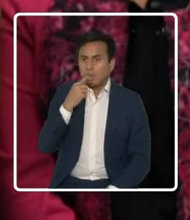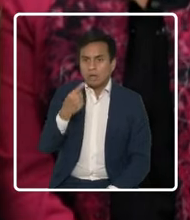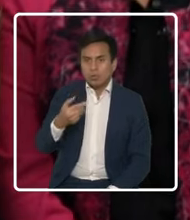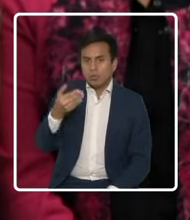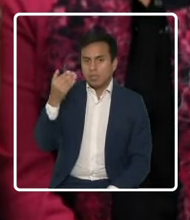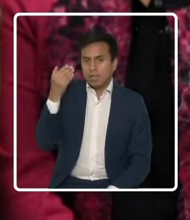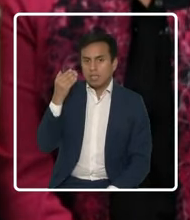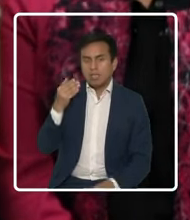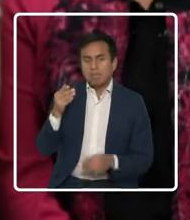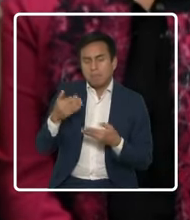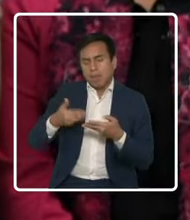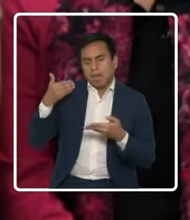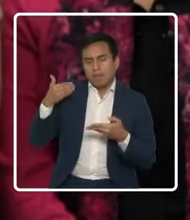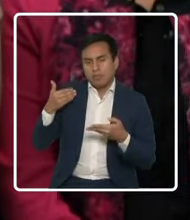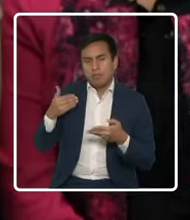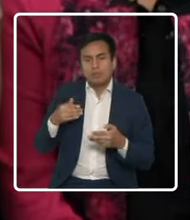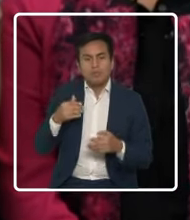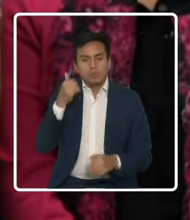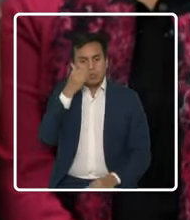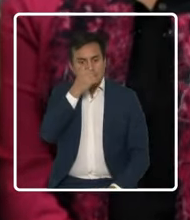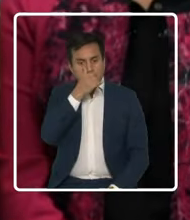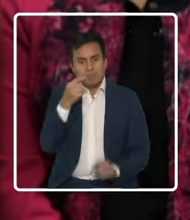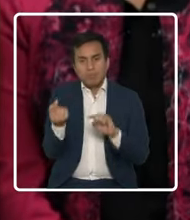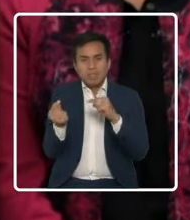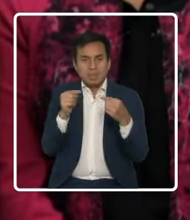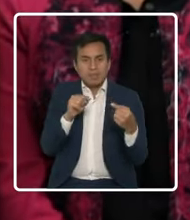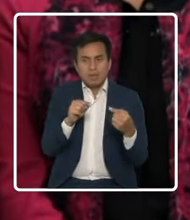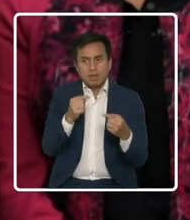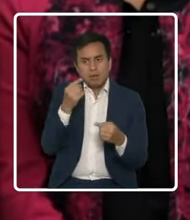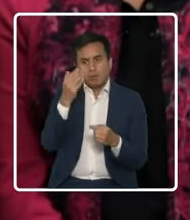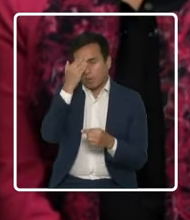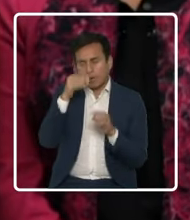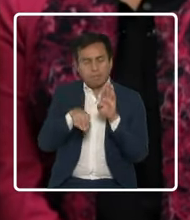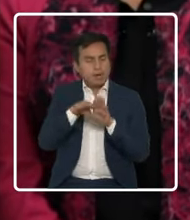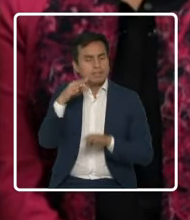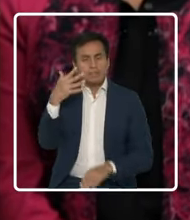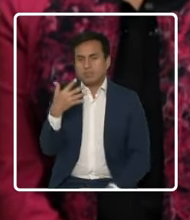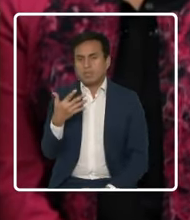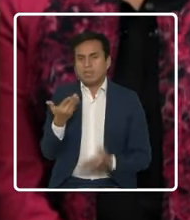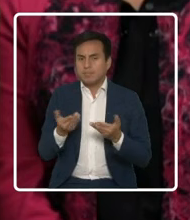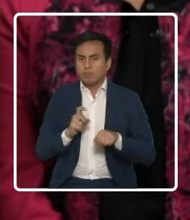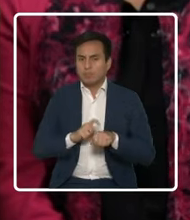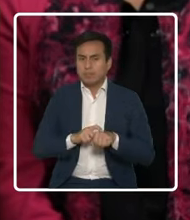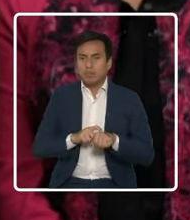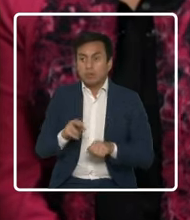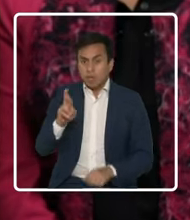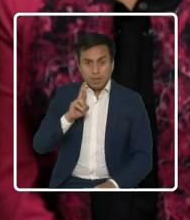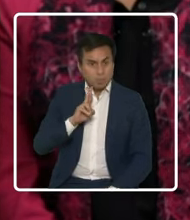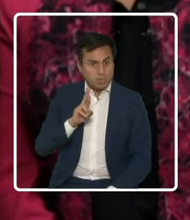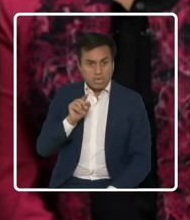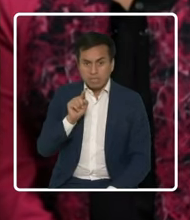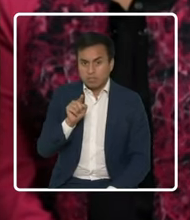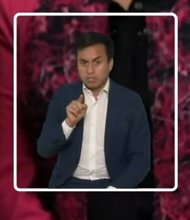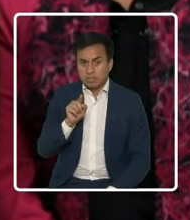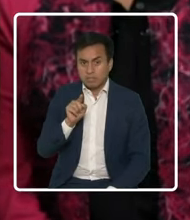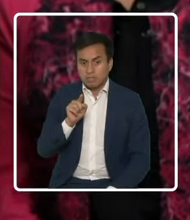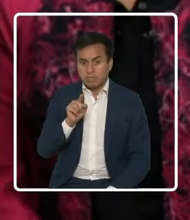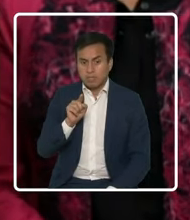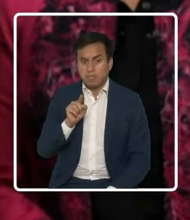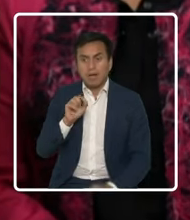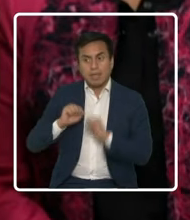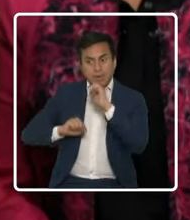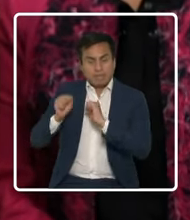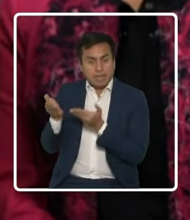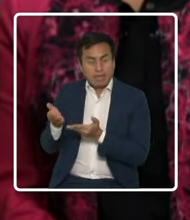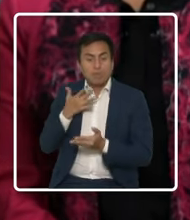preguntas entre medio, entonces son las mucho tiempo esa polémica, estoy preocupado de cosas mucho más importantes en este momento. ¿No va a responder entonces para